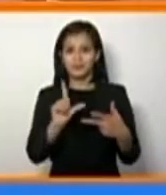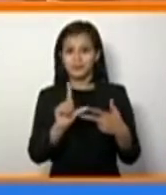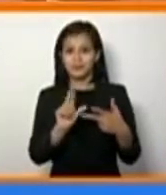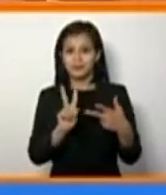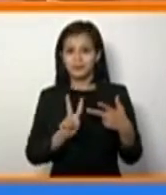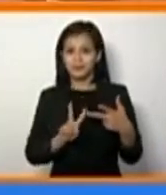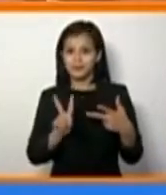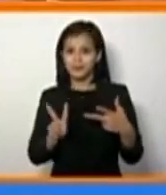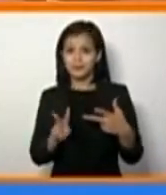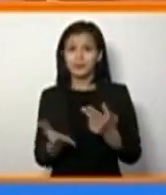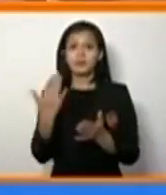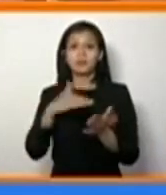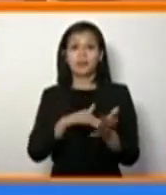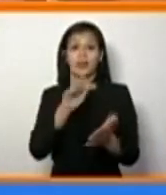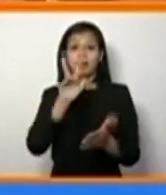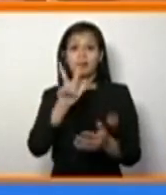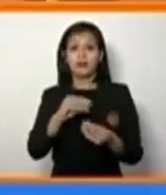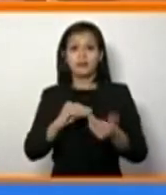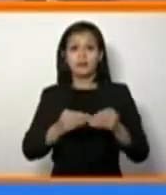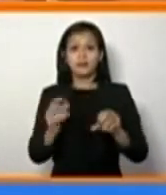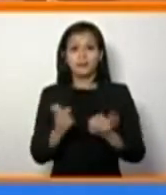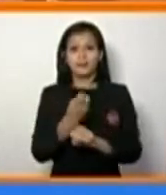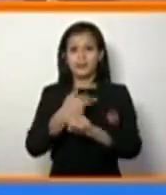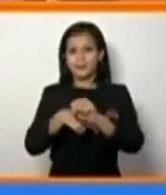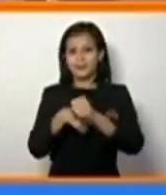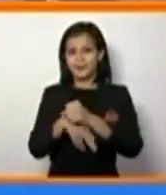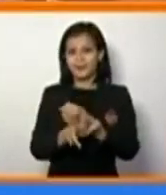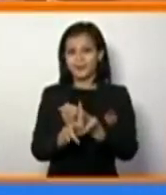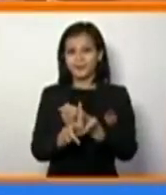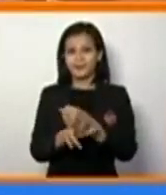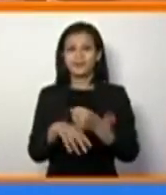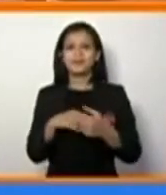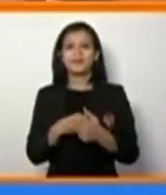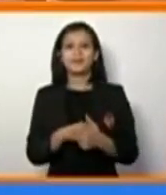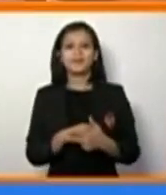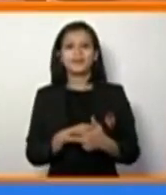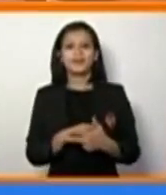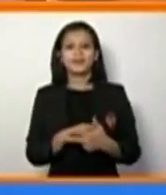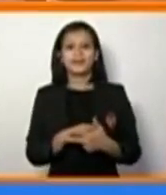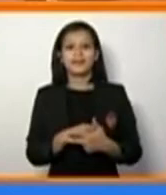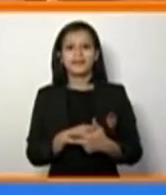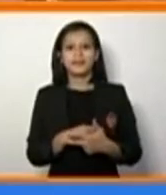22. Con mucho gusto reitero los tres números ganadores en Pega 3 y estos son